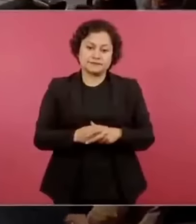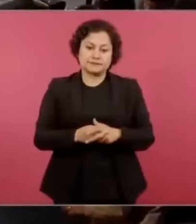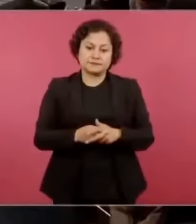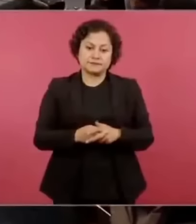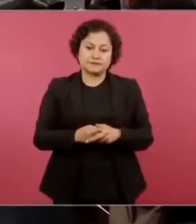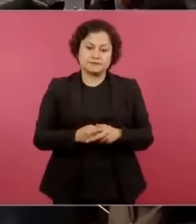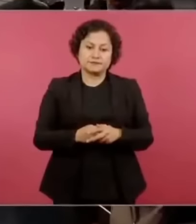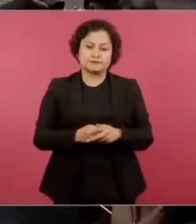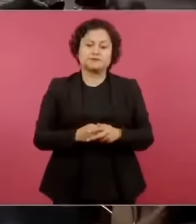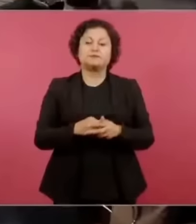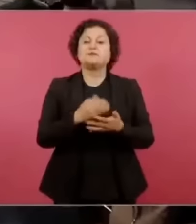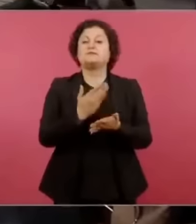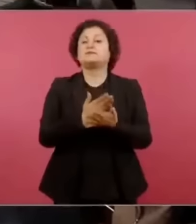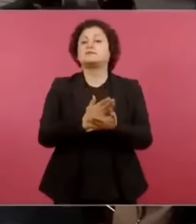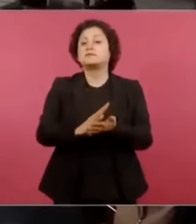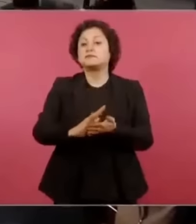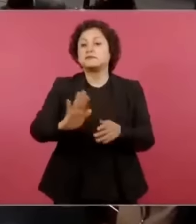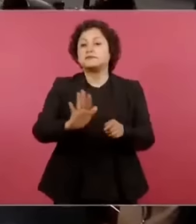porque teníamos